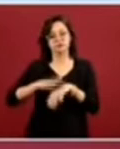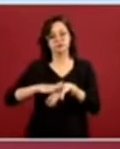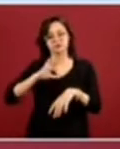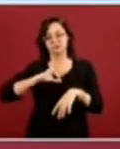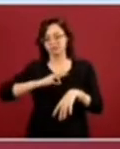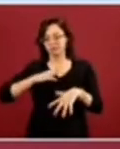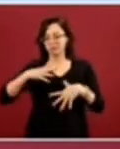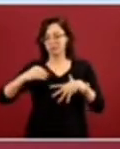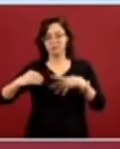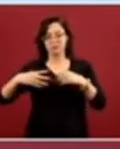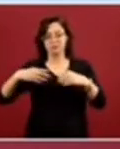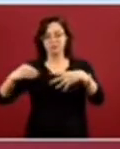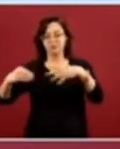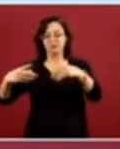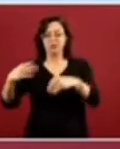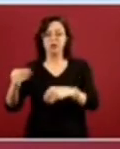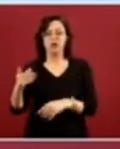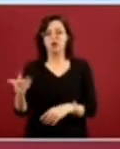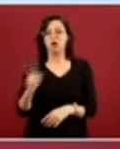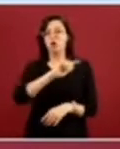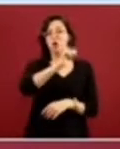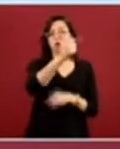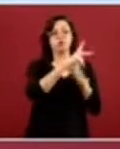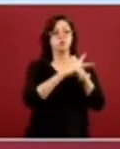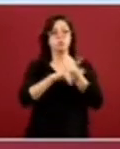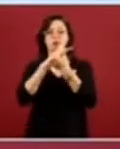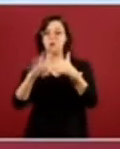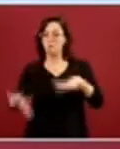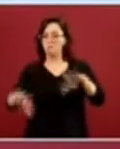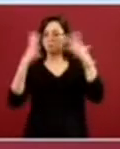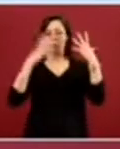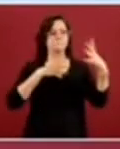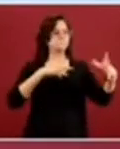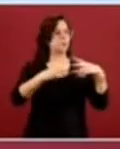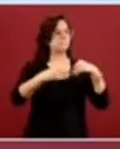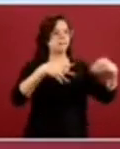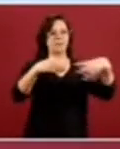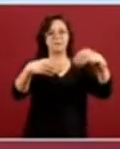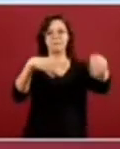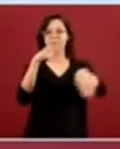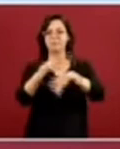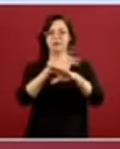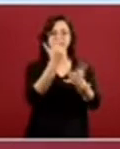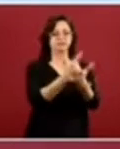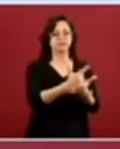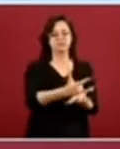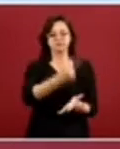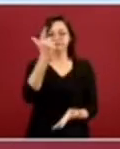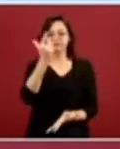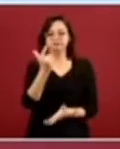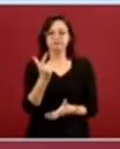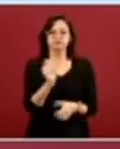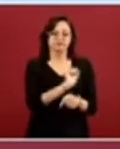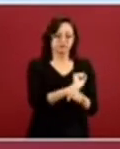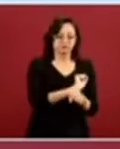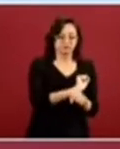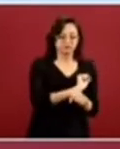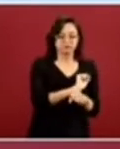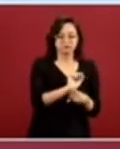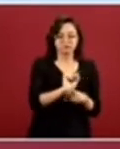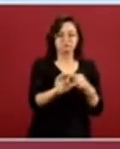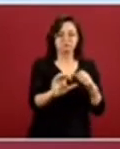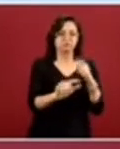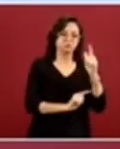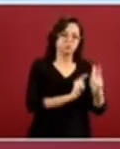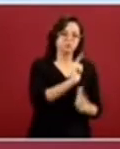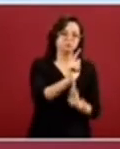se doblan las curvas epidémicas. Esto, en términos llanos, lo que quiere decir es el momento en donde pasamos de transmisión lenta a transmisión